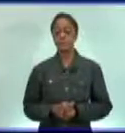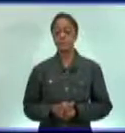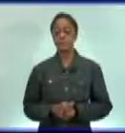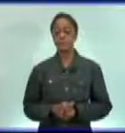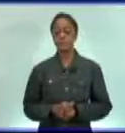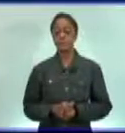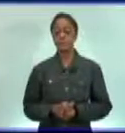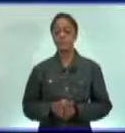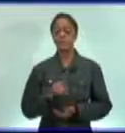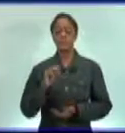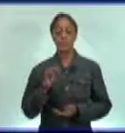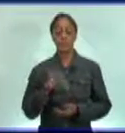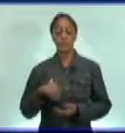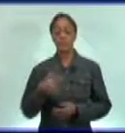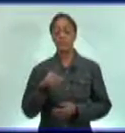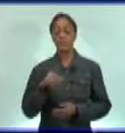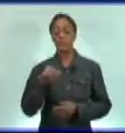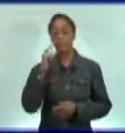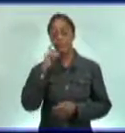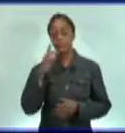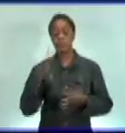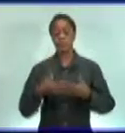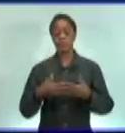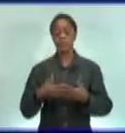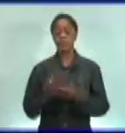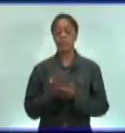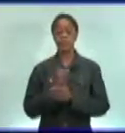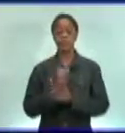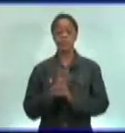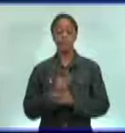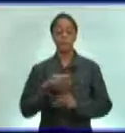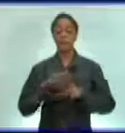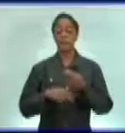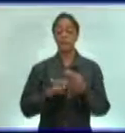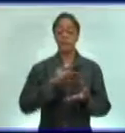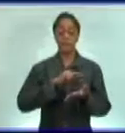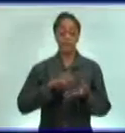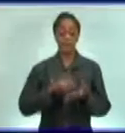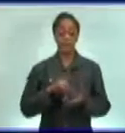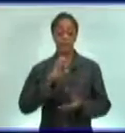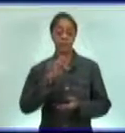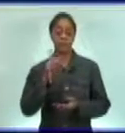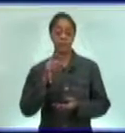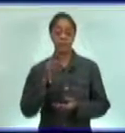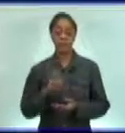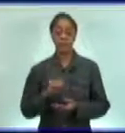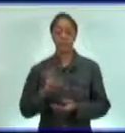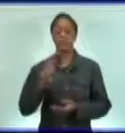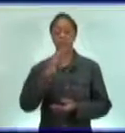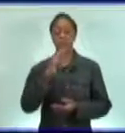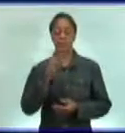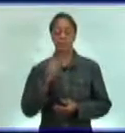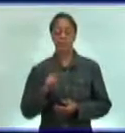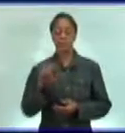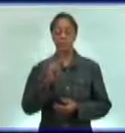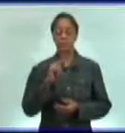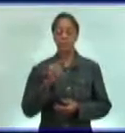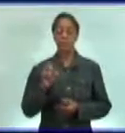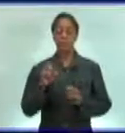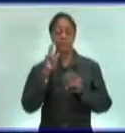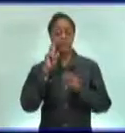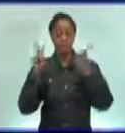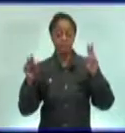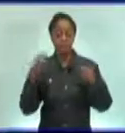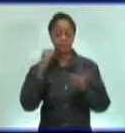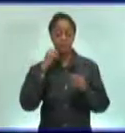Te oriento que una vez concluido este encuentro, realices la lectura del epígrafe La célula, unidad viva más pequeña del